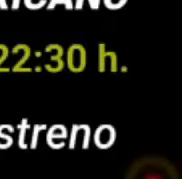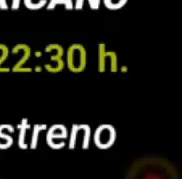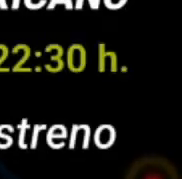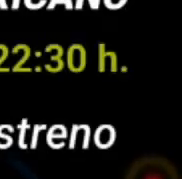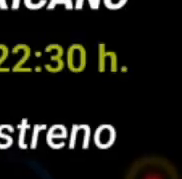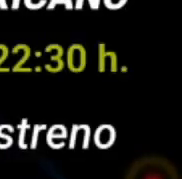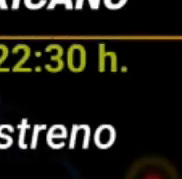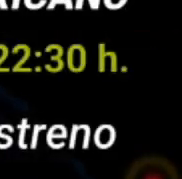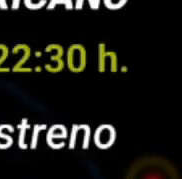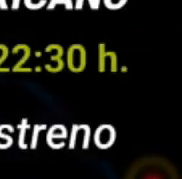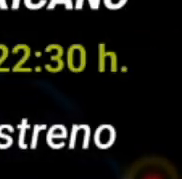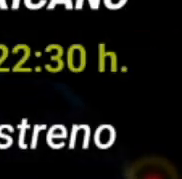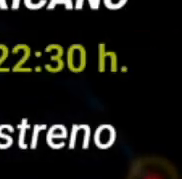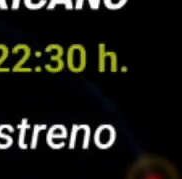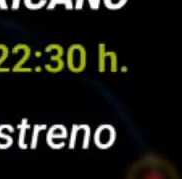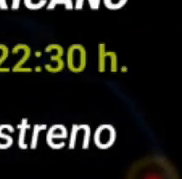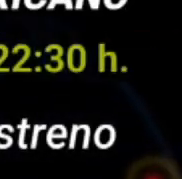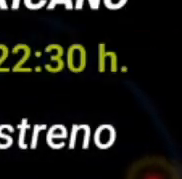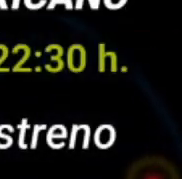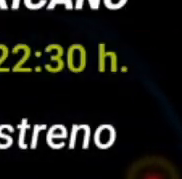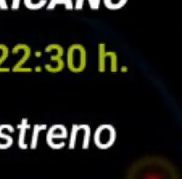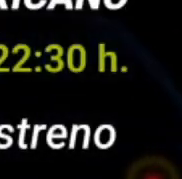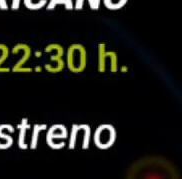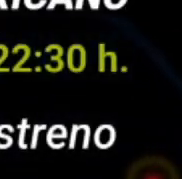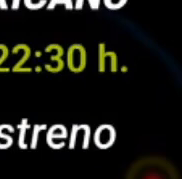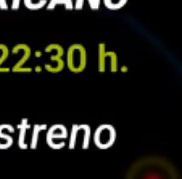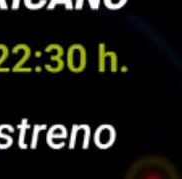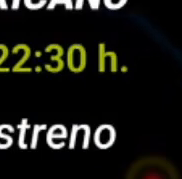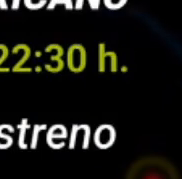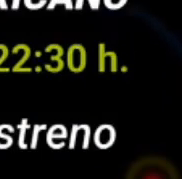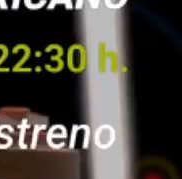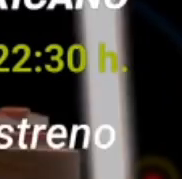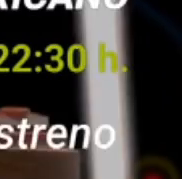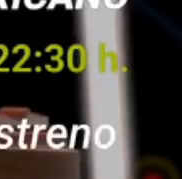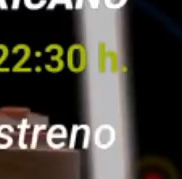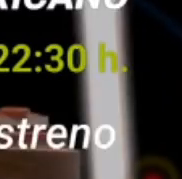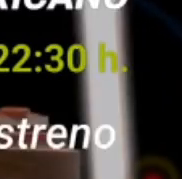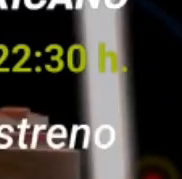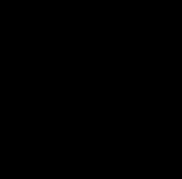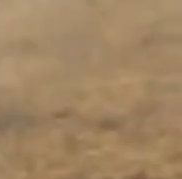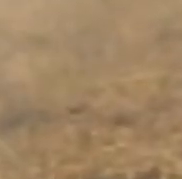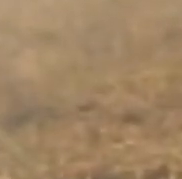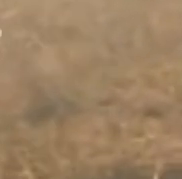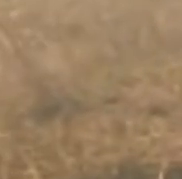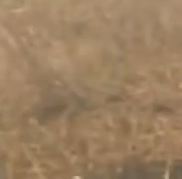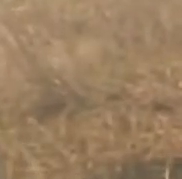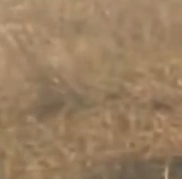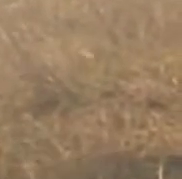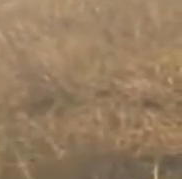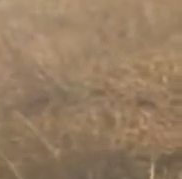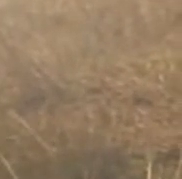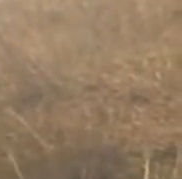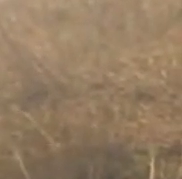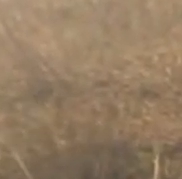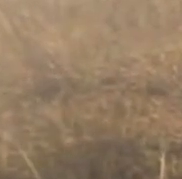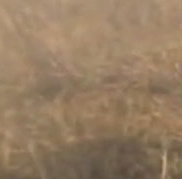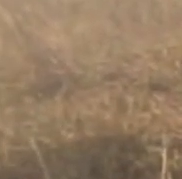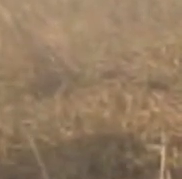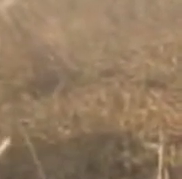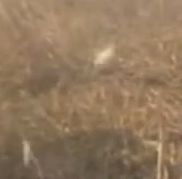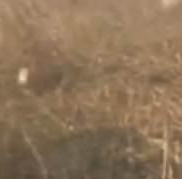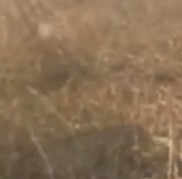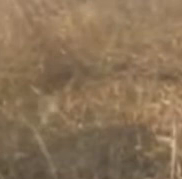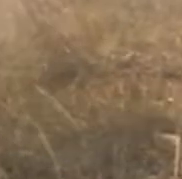mera coincidencia. Y los invitamos a la nueva emisión de Encuadre Iberoamericano. Por Canal 22. Prevenir un incendio forestal es